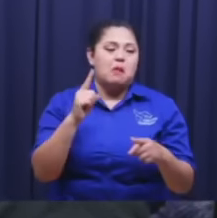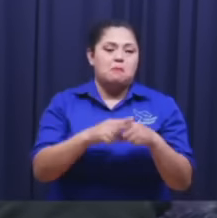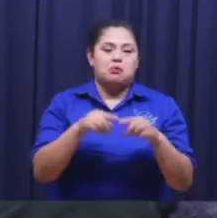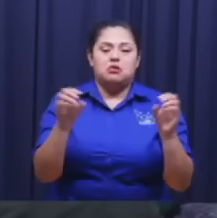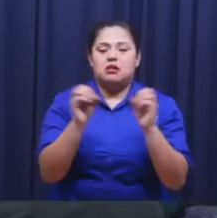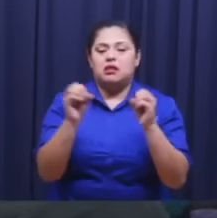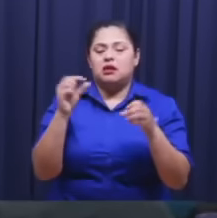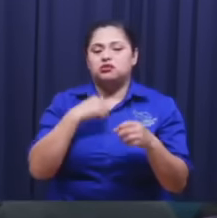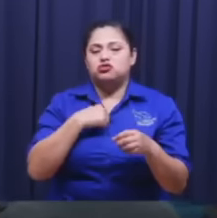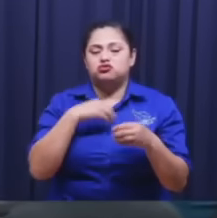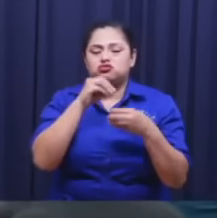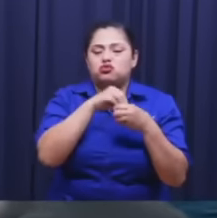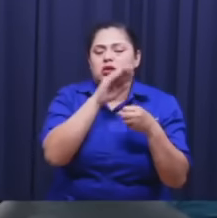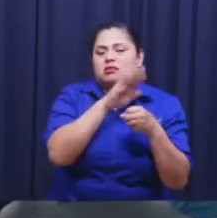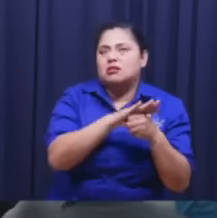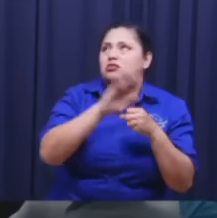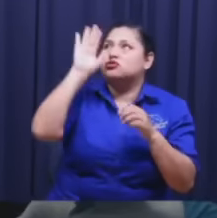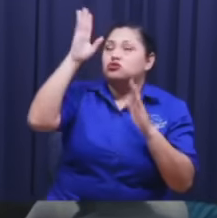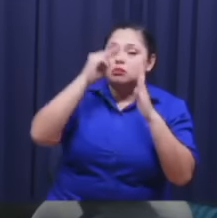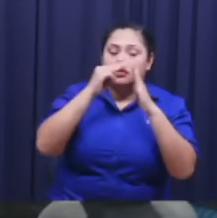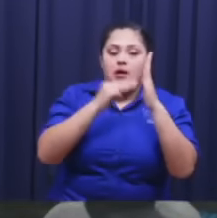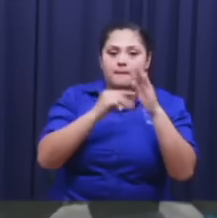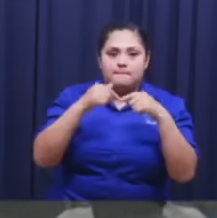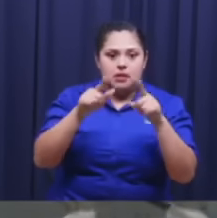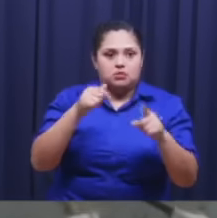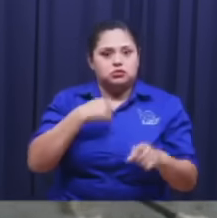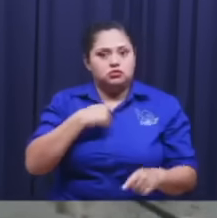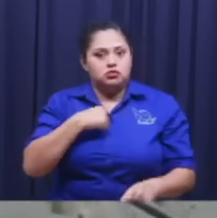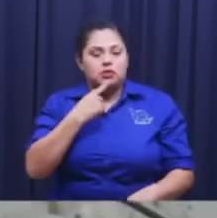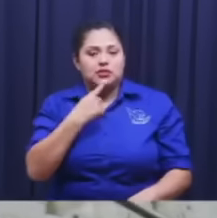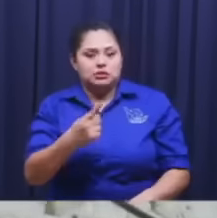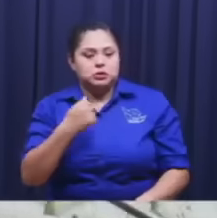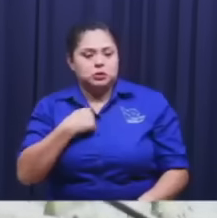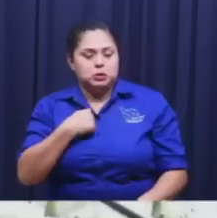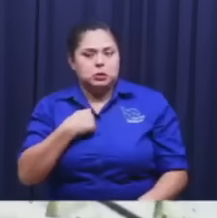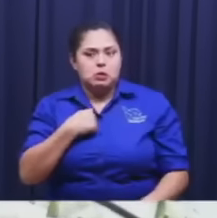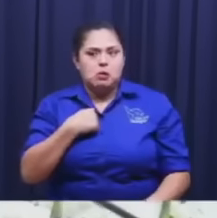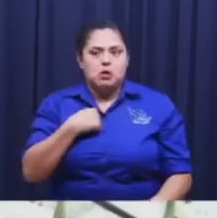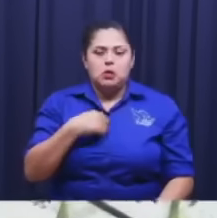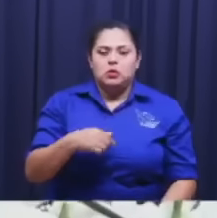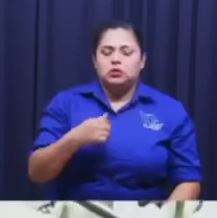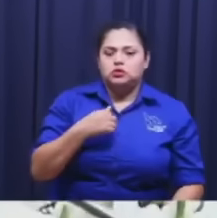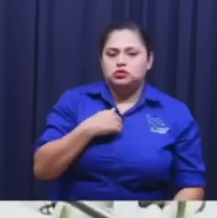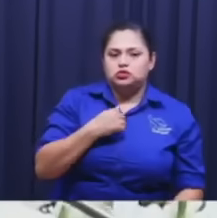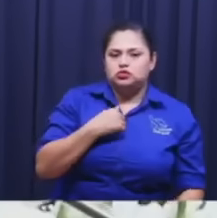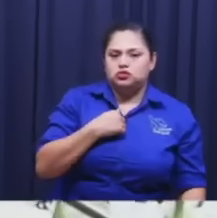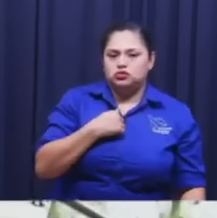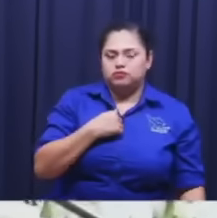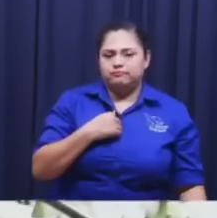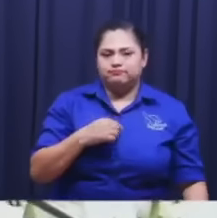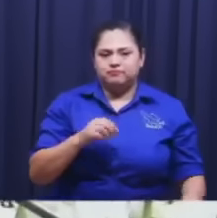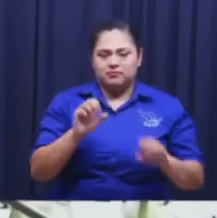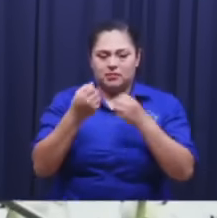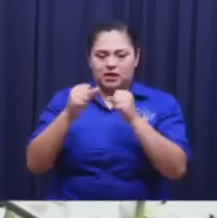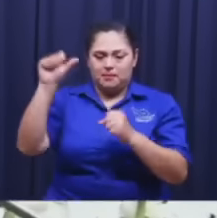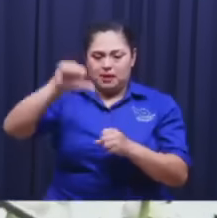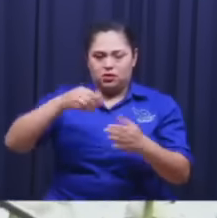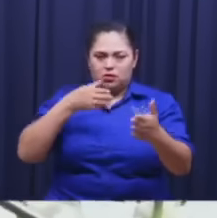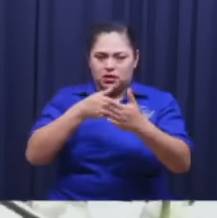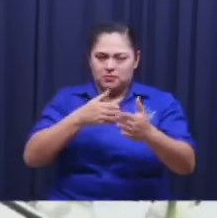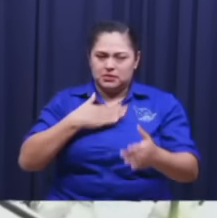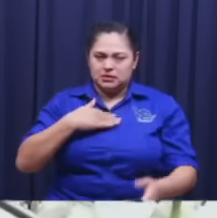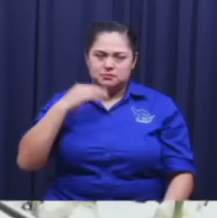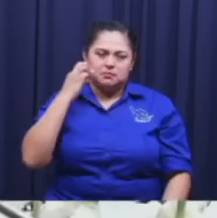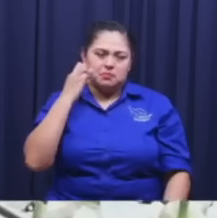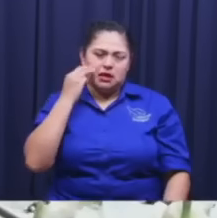sus mandamientos. Pero si lo hubiera dicho, hubiera traicionado a la generación de mis padres. Pero le dieron ganas de